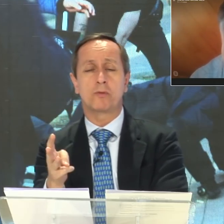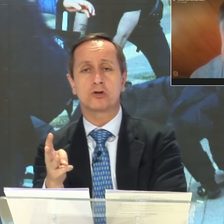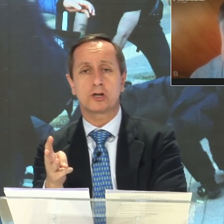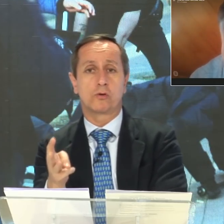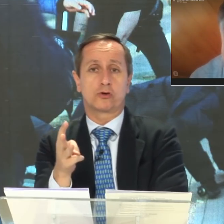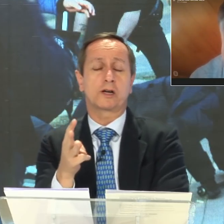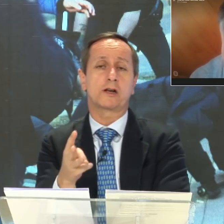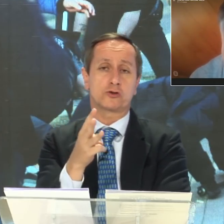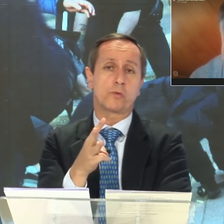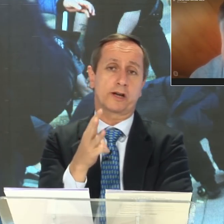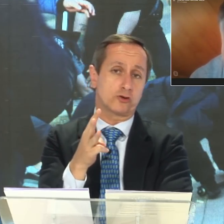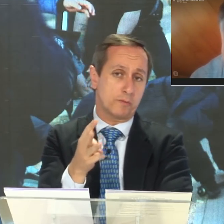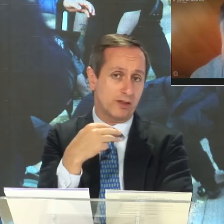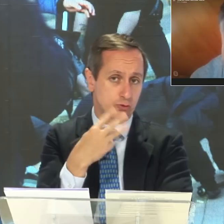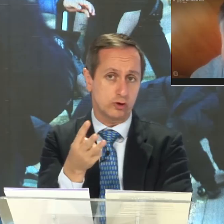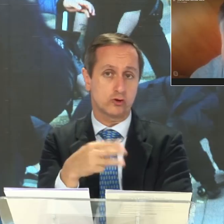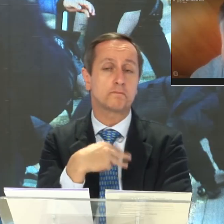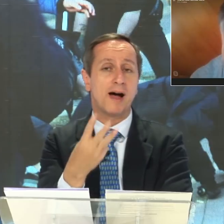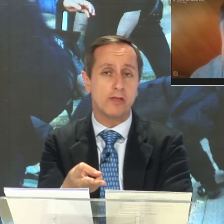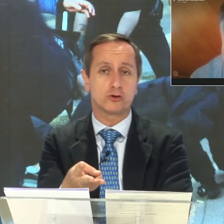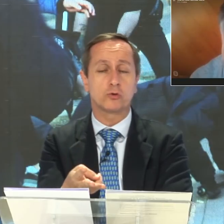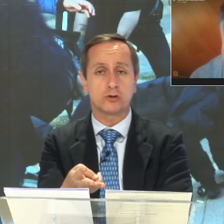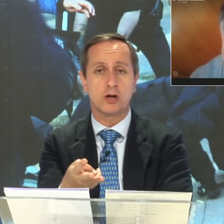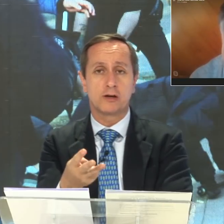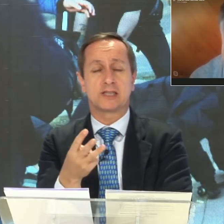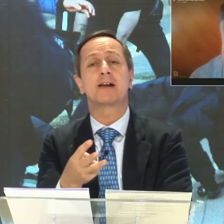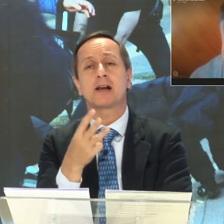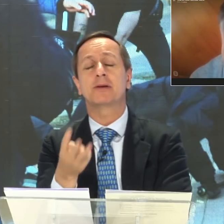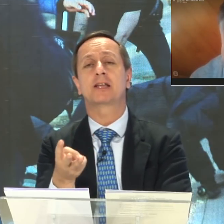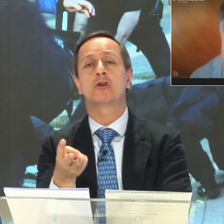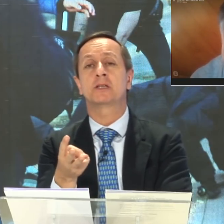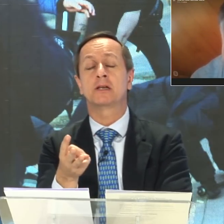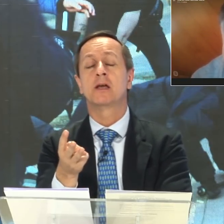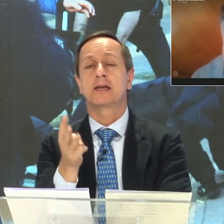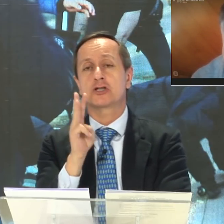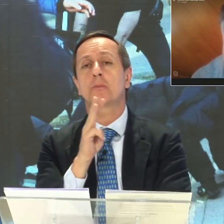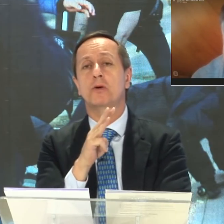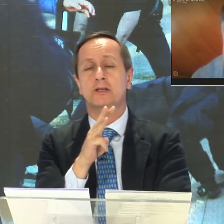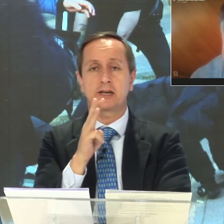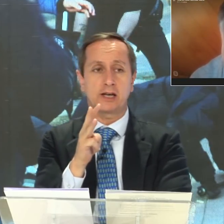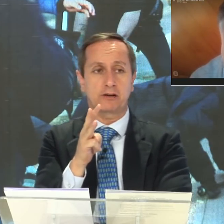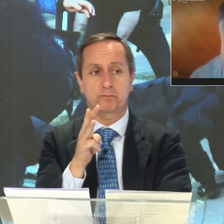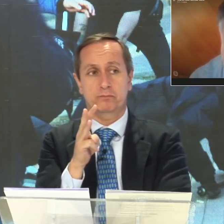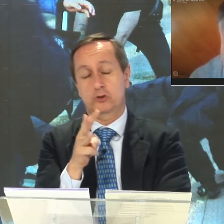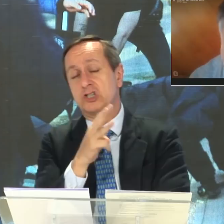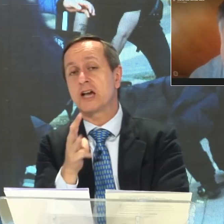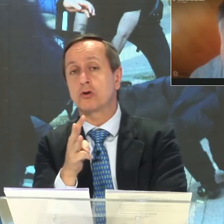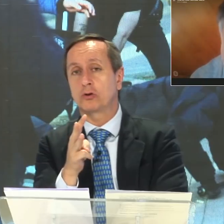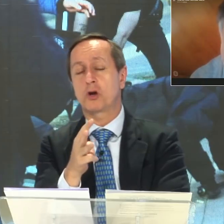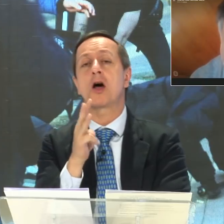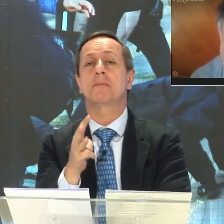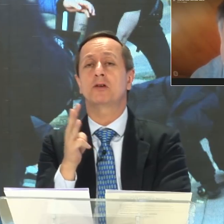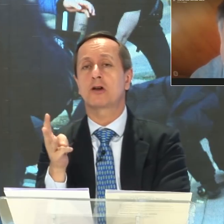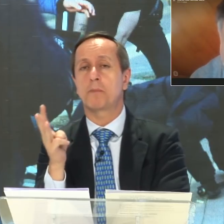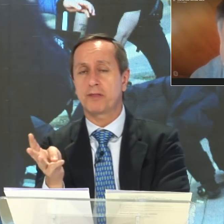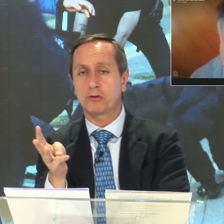que estaba culpando a Vox y luego resulta que le descubren que dos enviados suyos, dos pagados suyos, estaban reventando el mítin. ¿Esto puede tener, no sé si